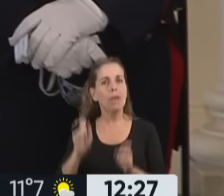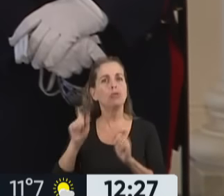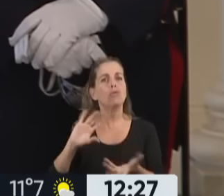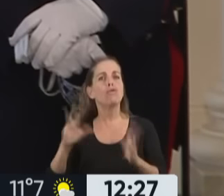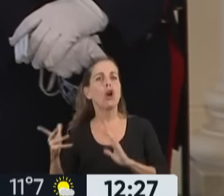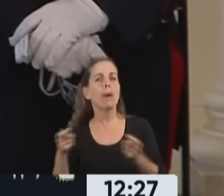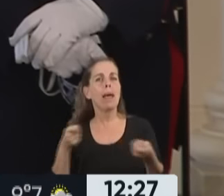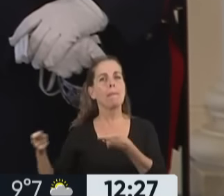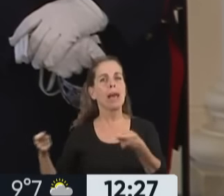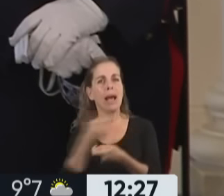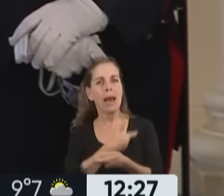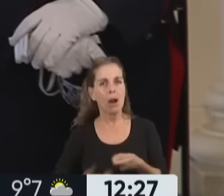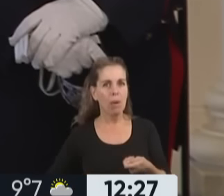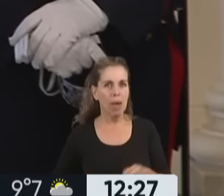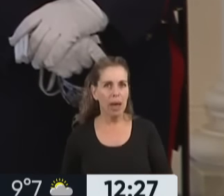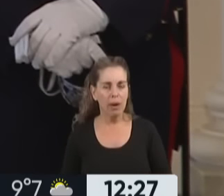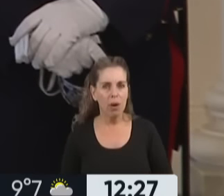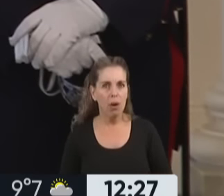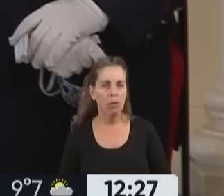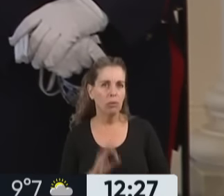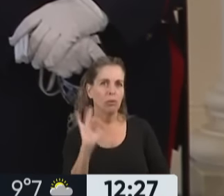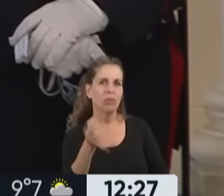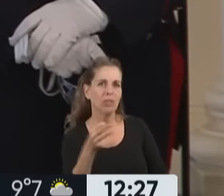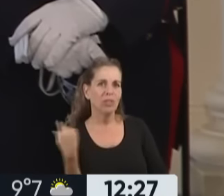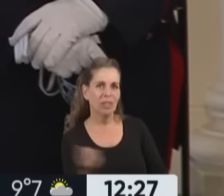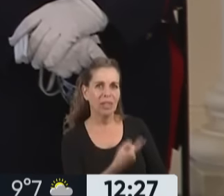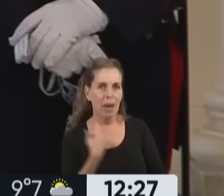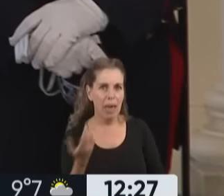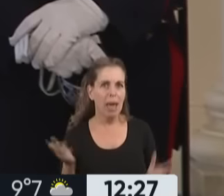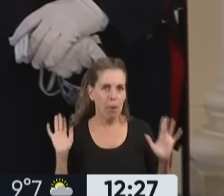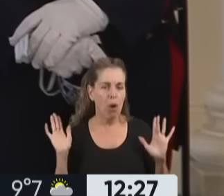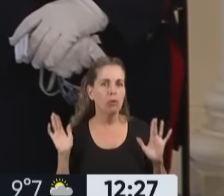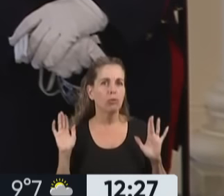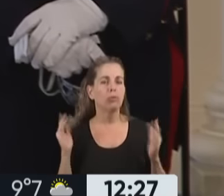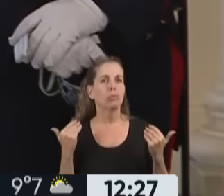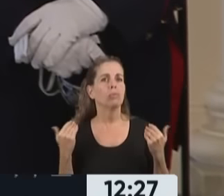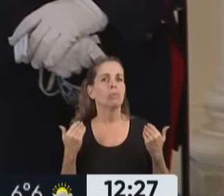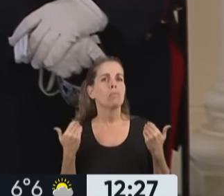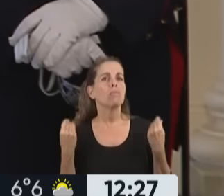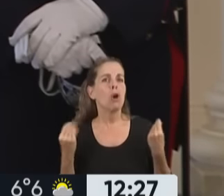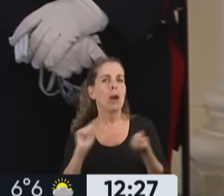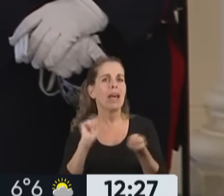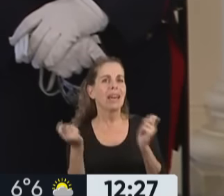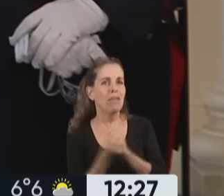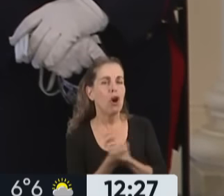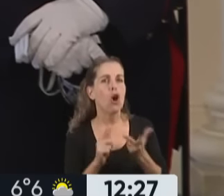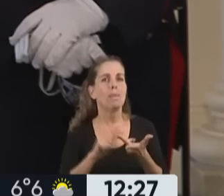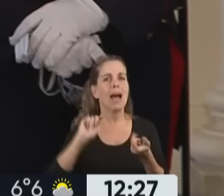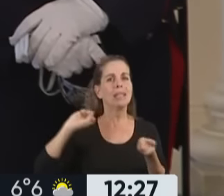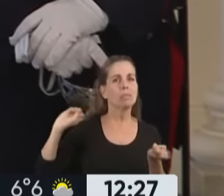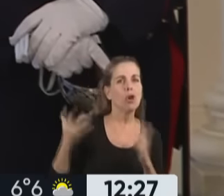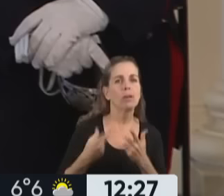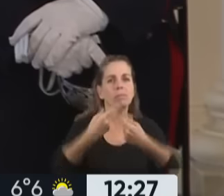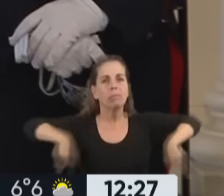gobierno. Como se sabe, por las reformas, la modernización del